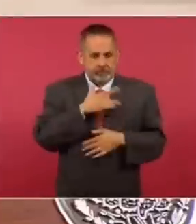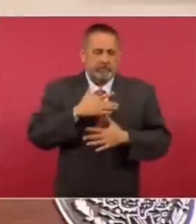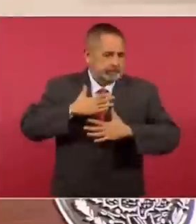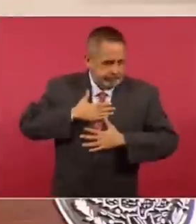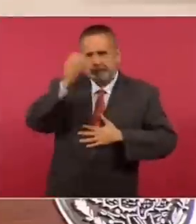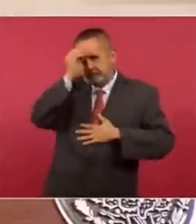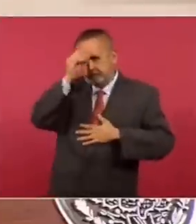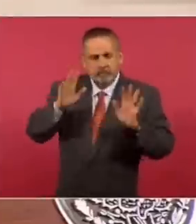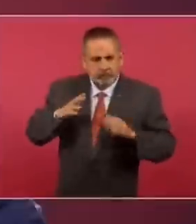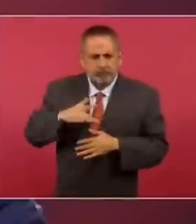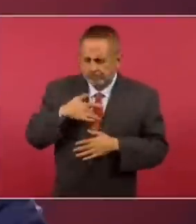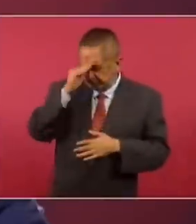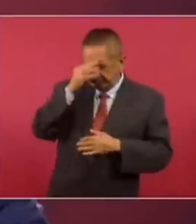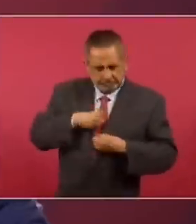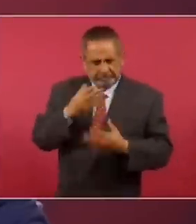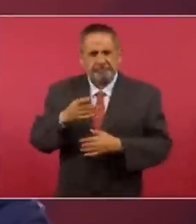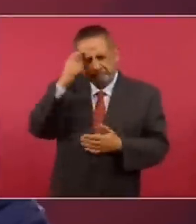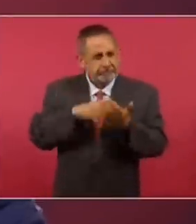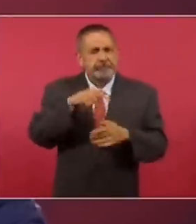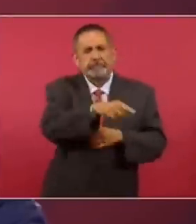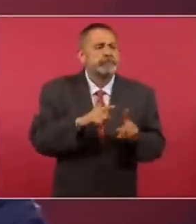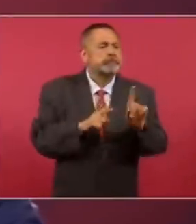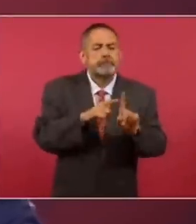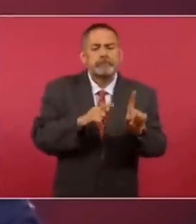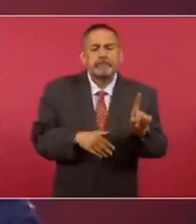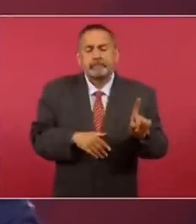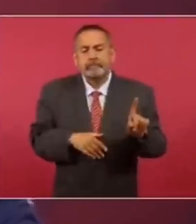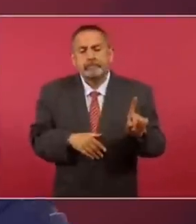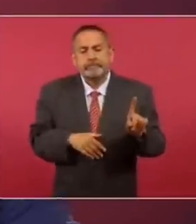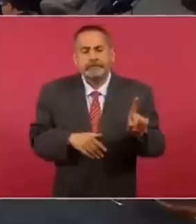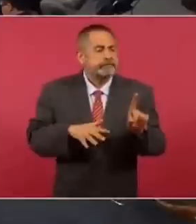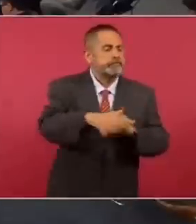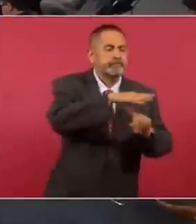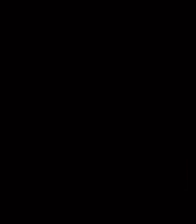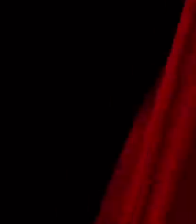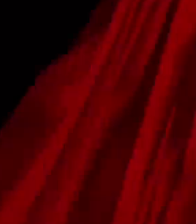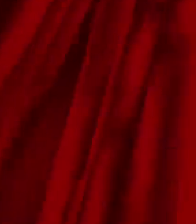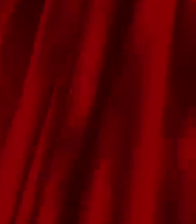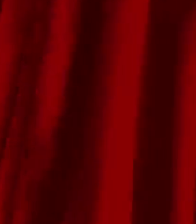esa es mi opinión y siempre digo lo que pienso, lo, este, tradicional.